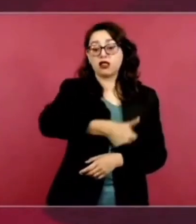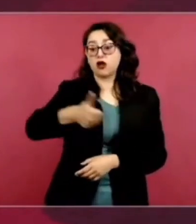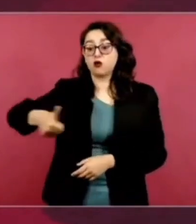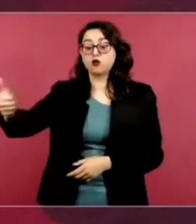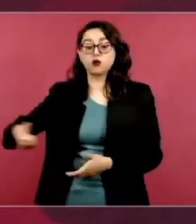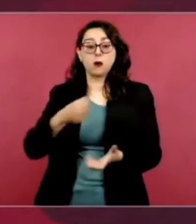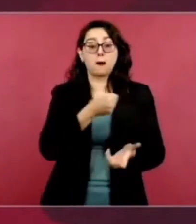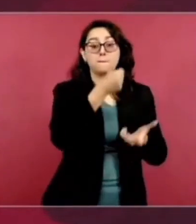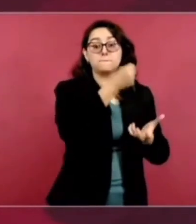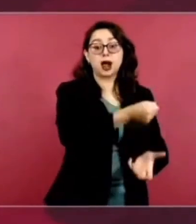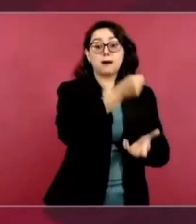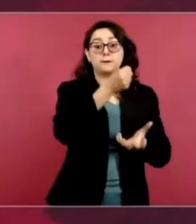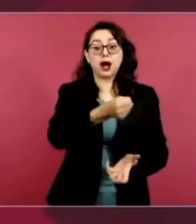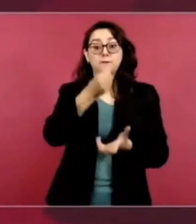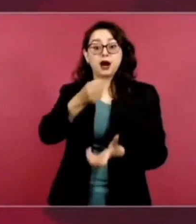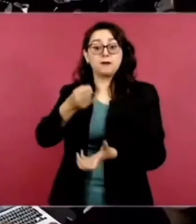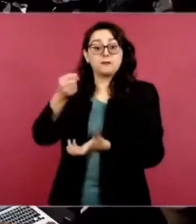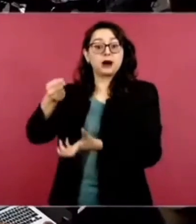¿Cuánto?